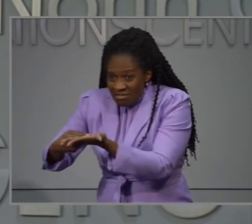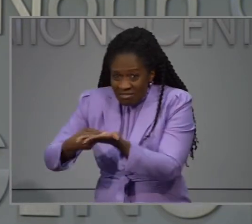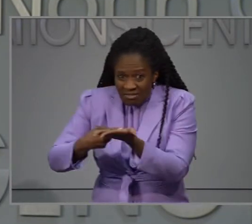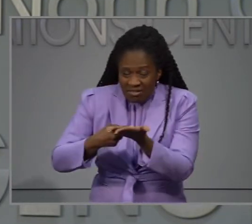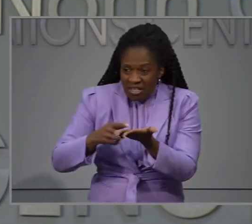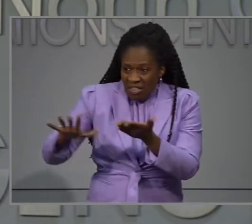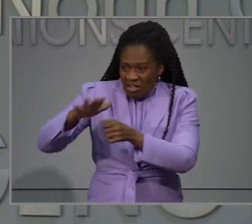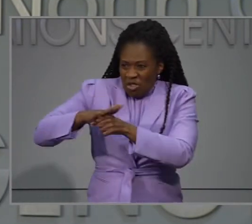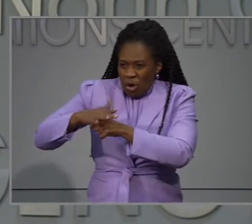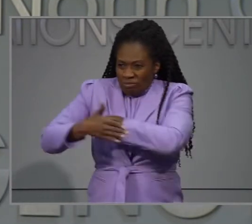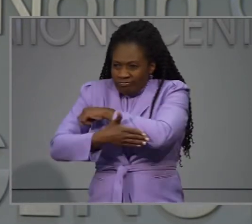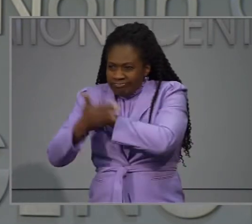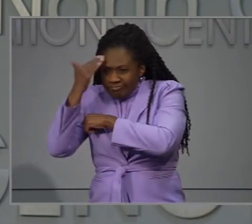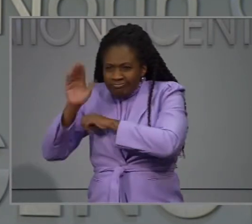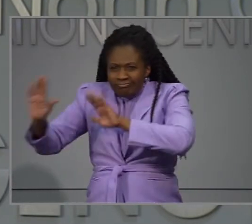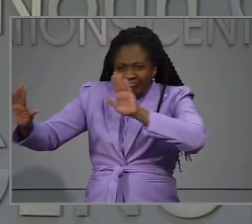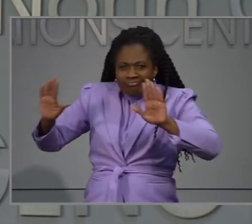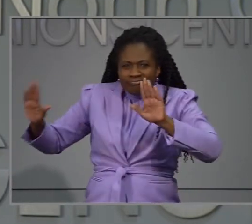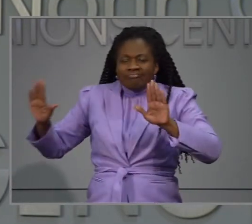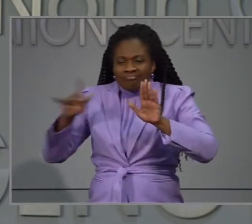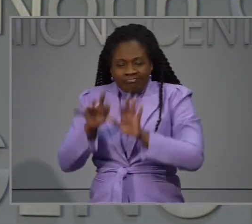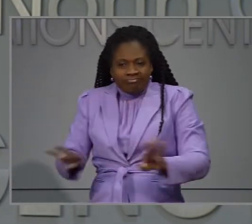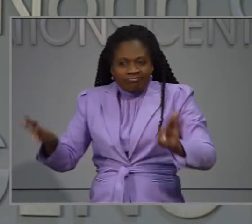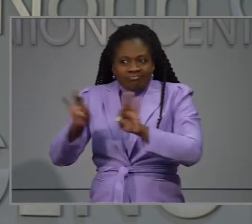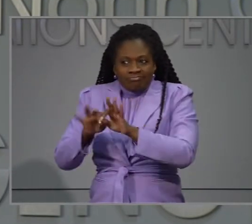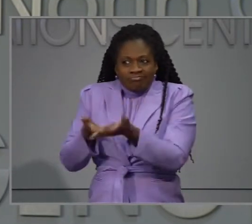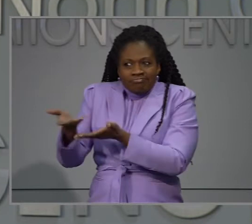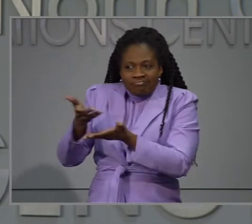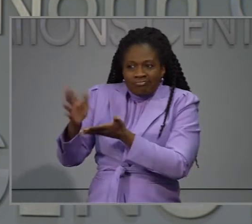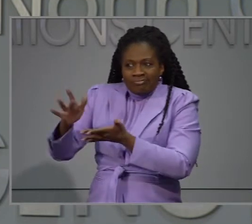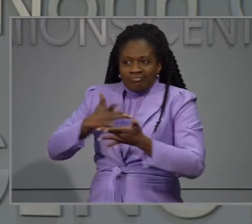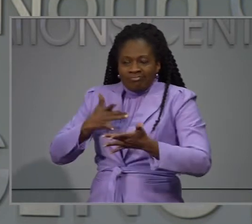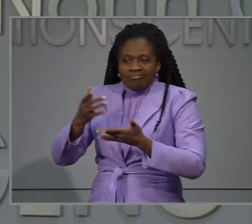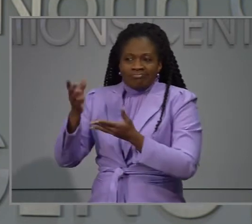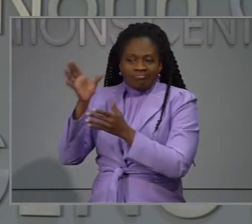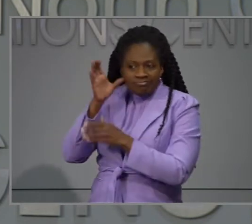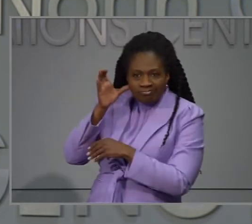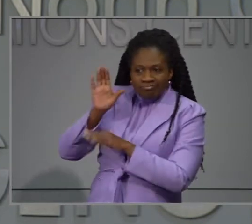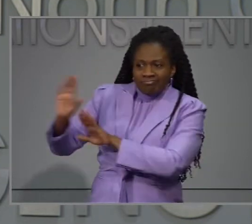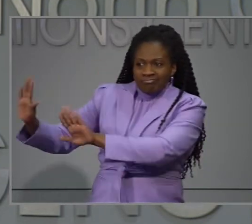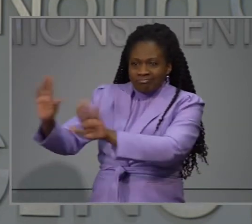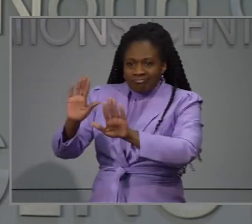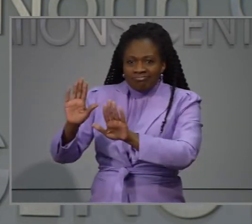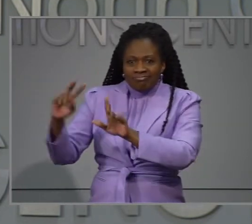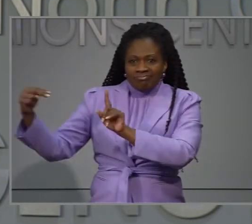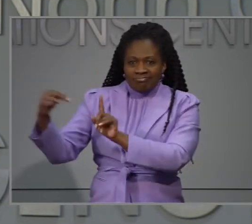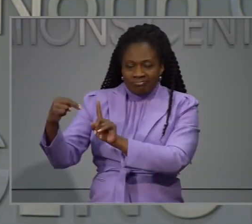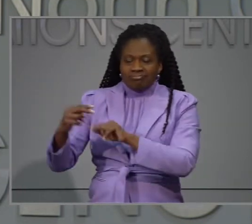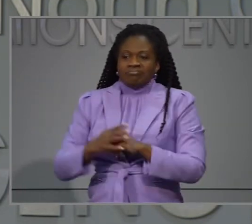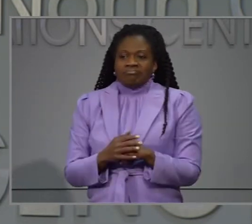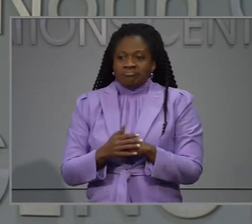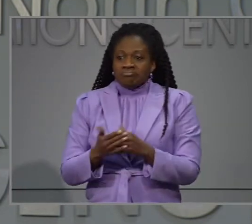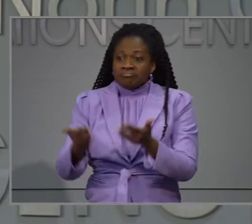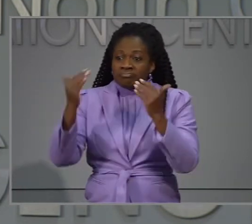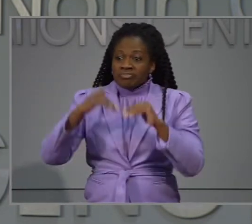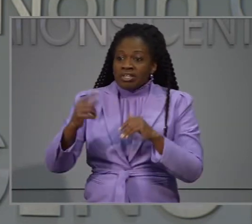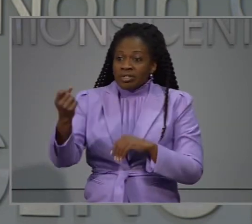recibiendo información del gobierno local y esto es bien importante gracias la siguiente